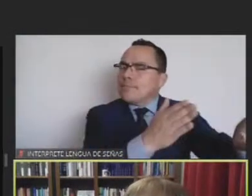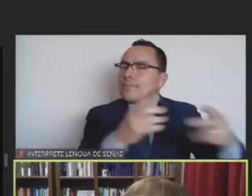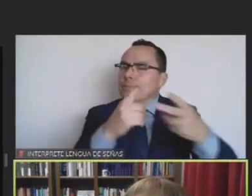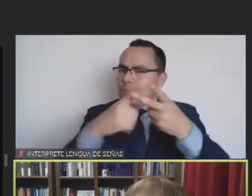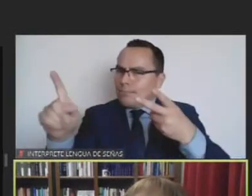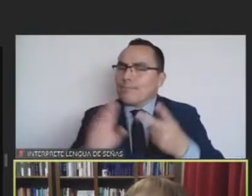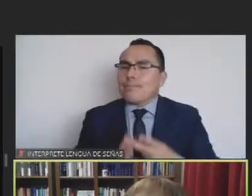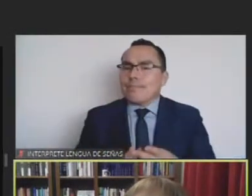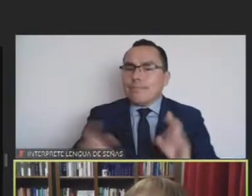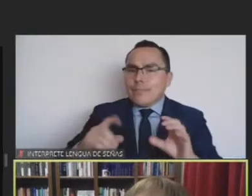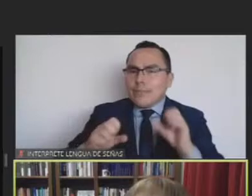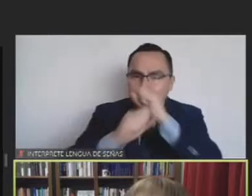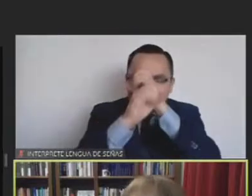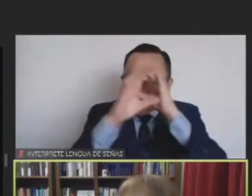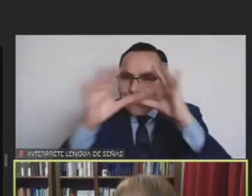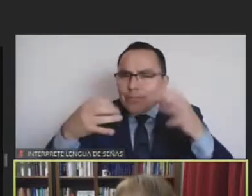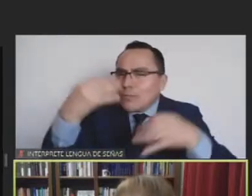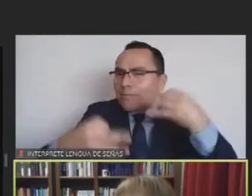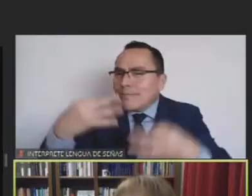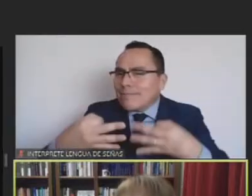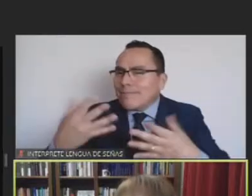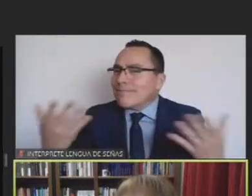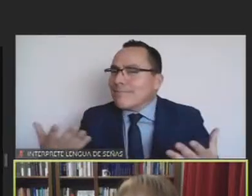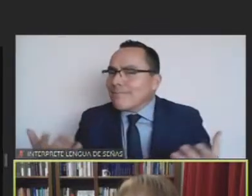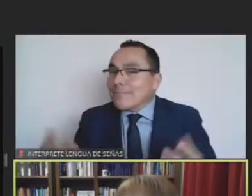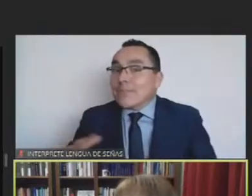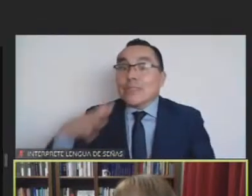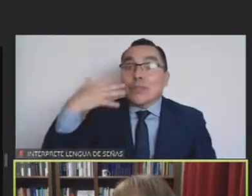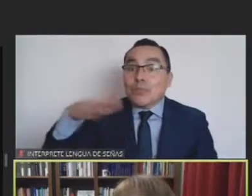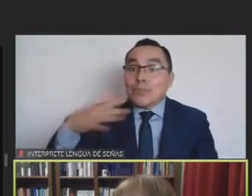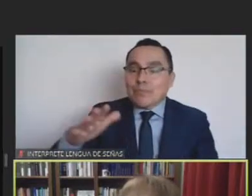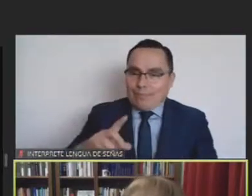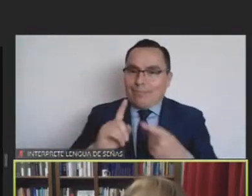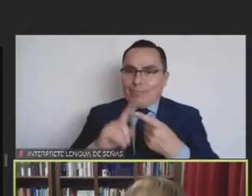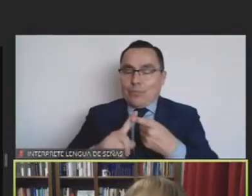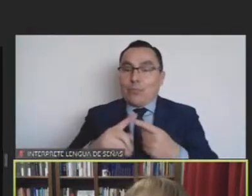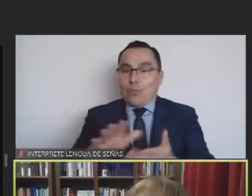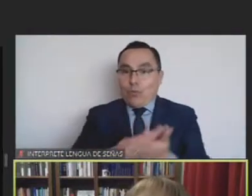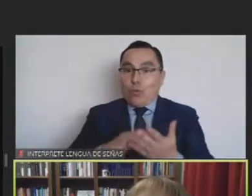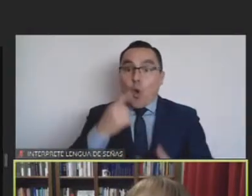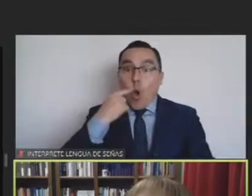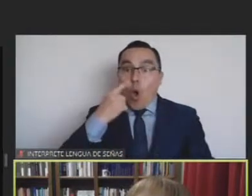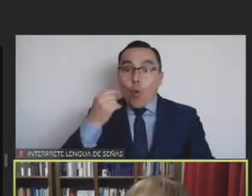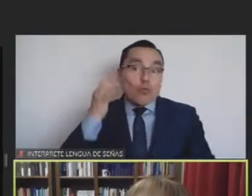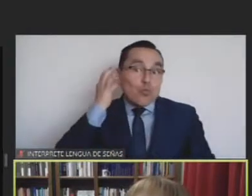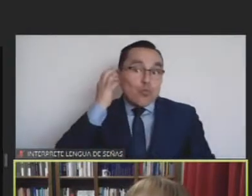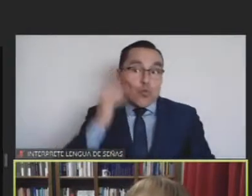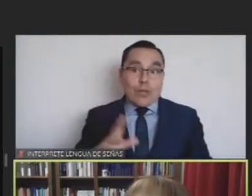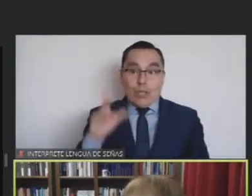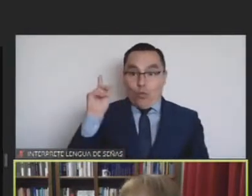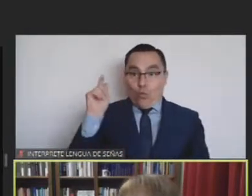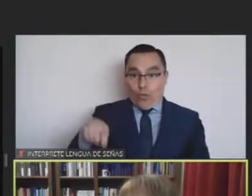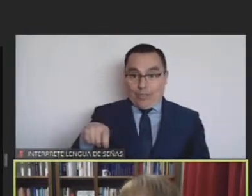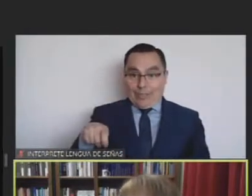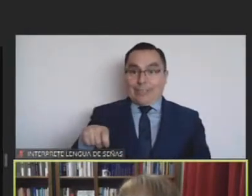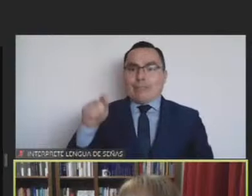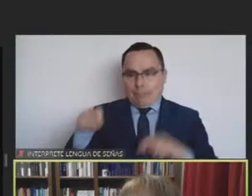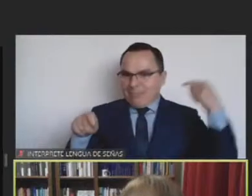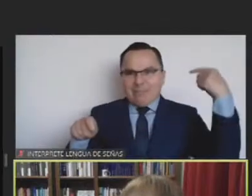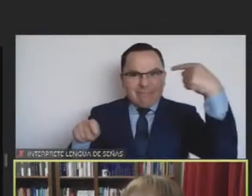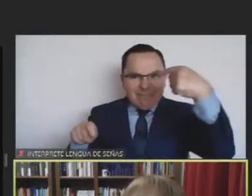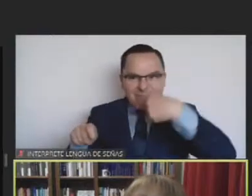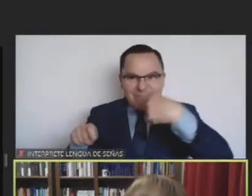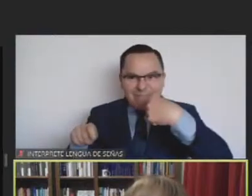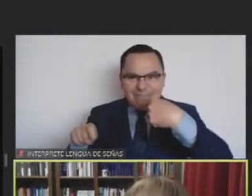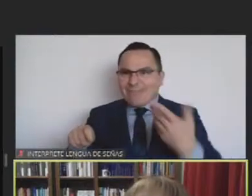judicial? Muy importante decir, como los jueces, particularmente en un sistema como el nuestro, no se relacionan con